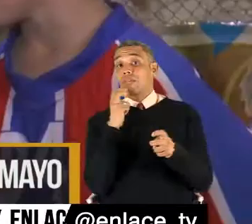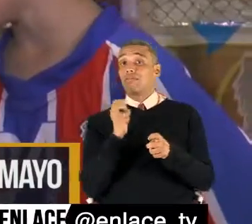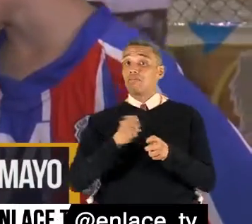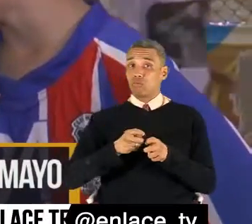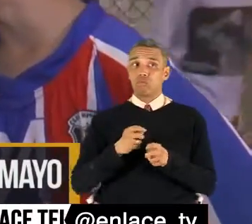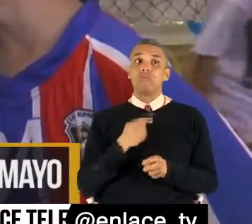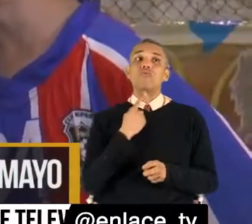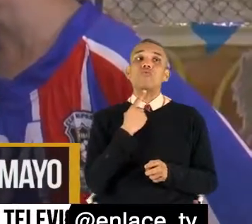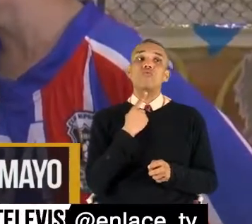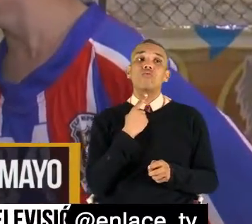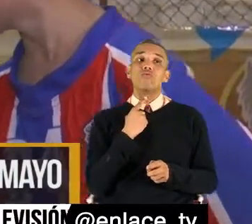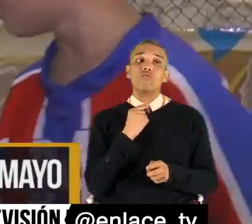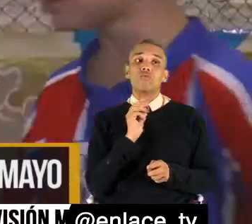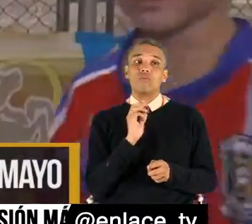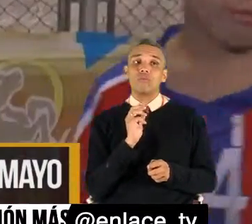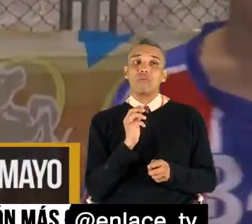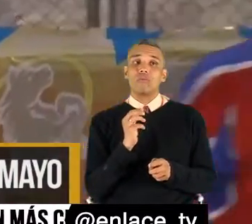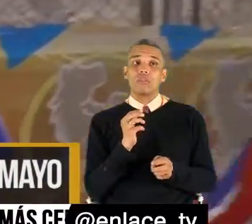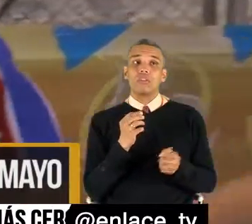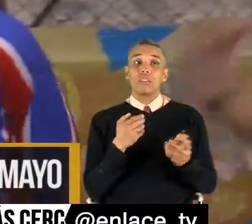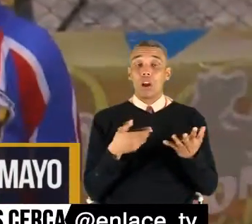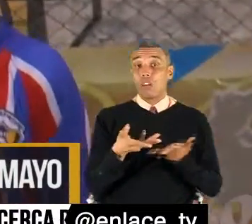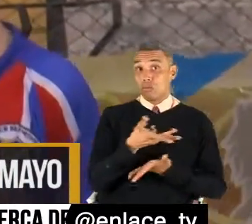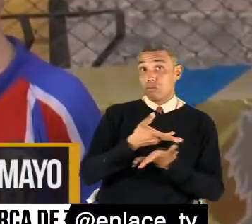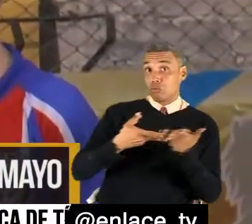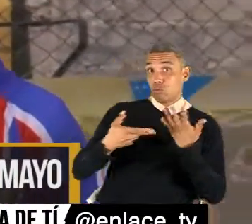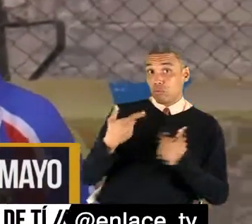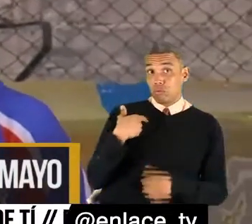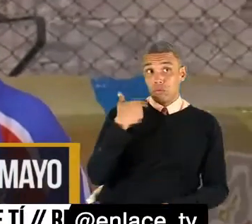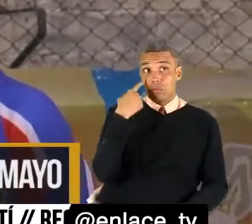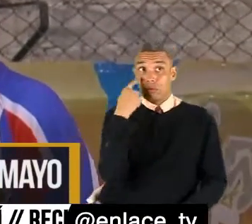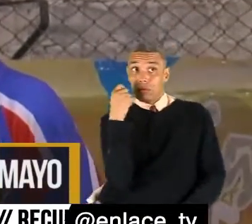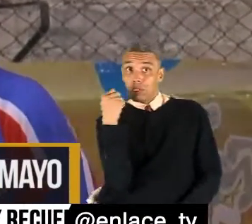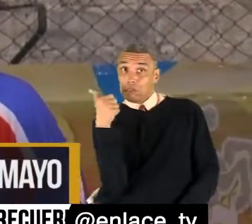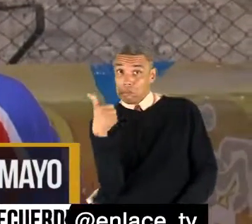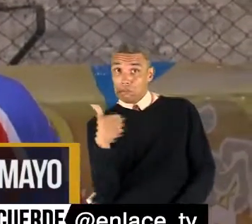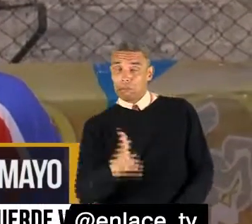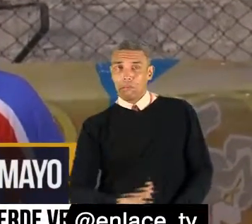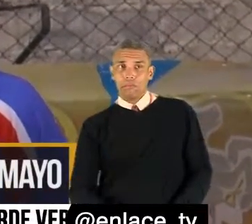me gustó, pero me divertí. Sí, pero me divertí.